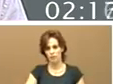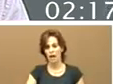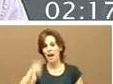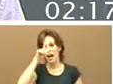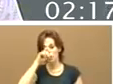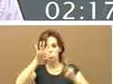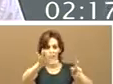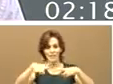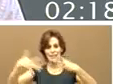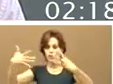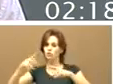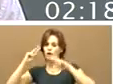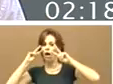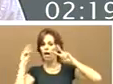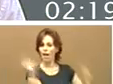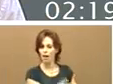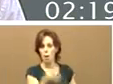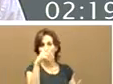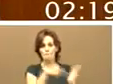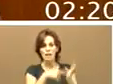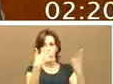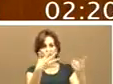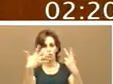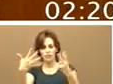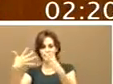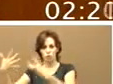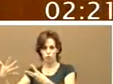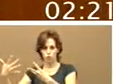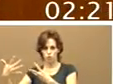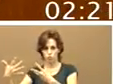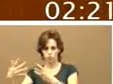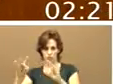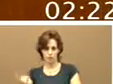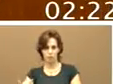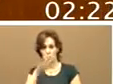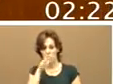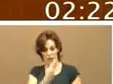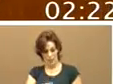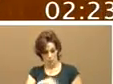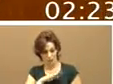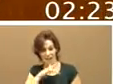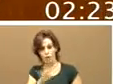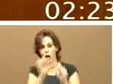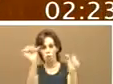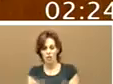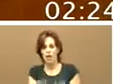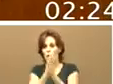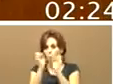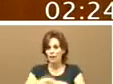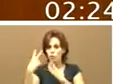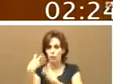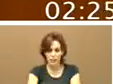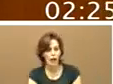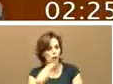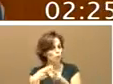Pero hoy en día la sociedad española no aceptaría ningún otro modelo ni pacto ni fiscal ni político